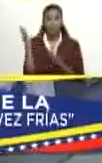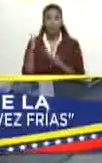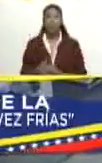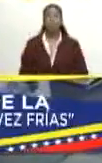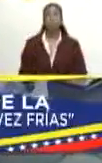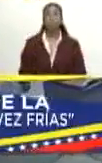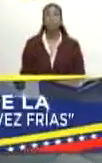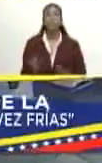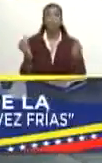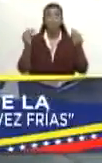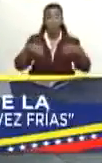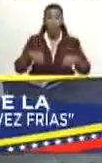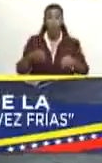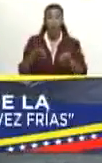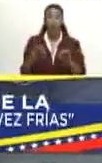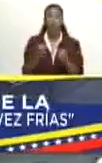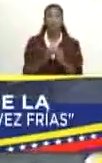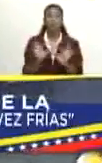¿Estamos de acuerdo?